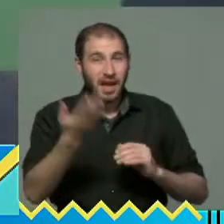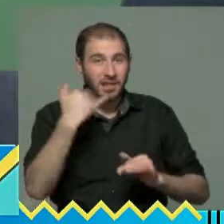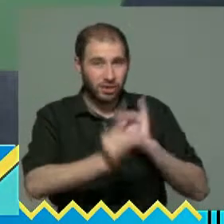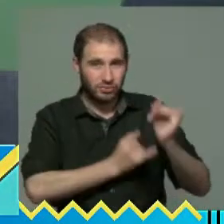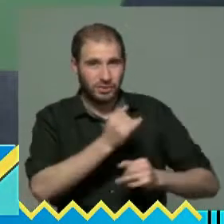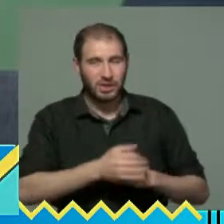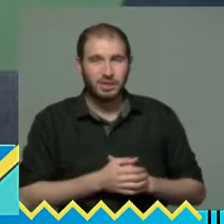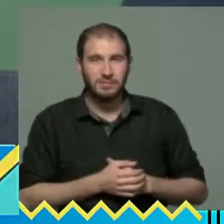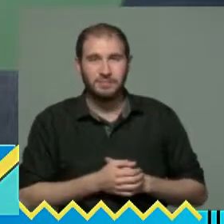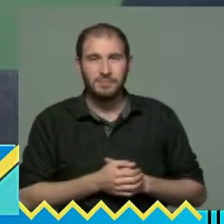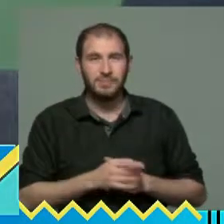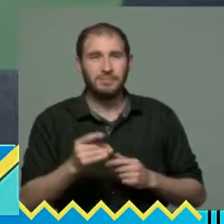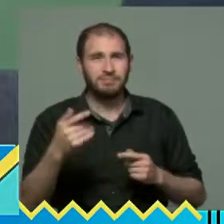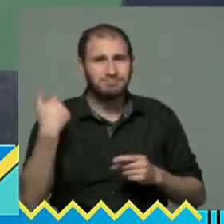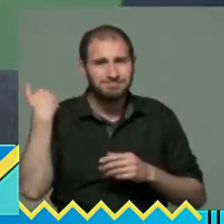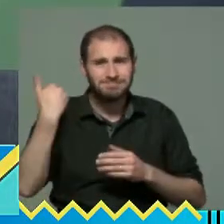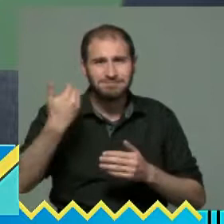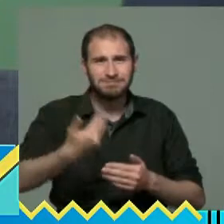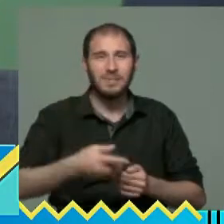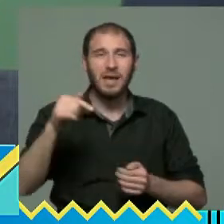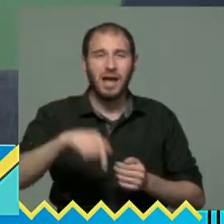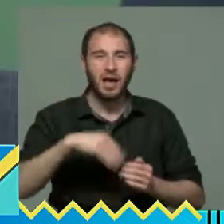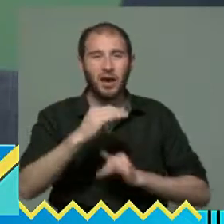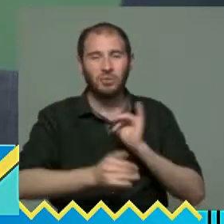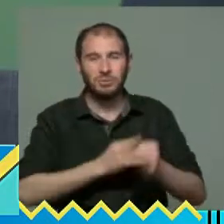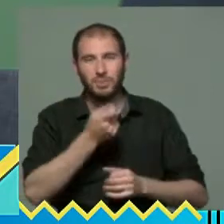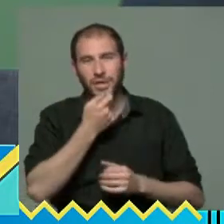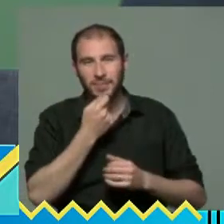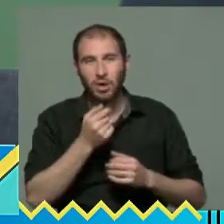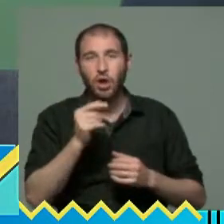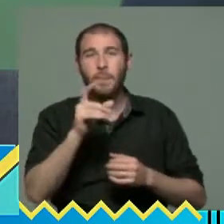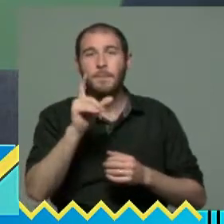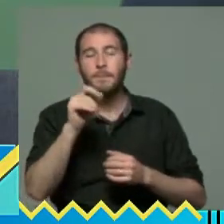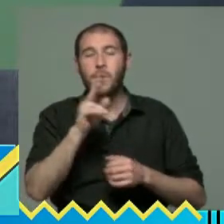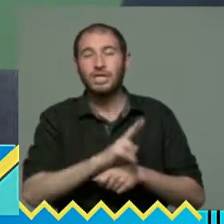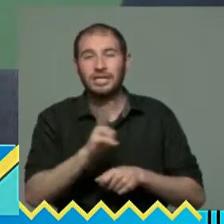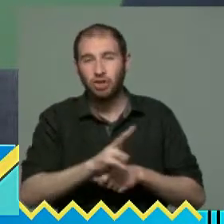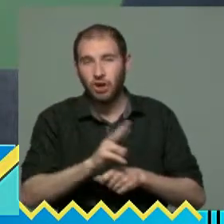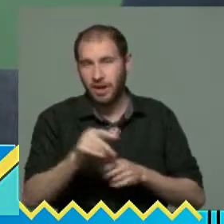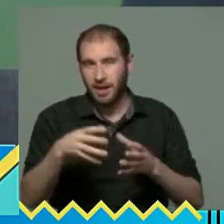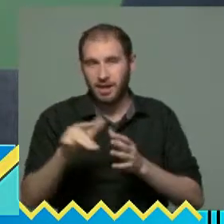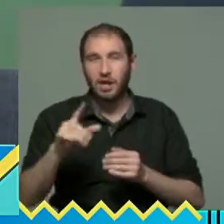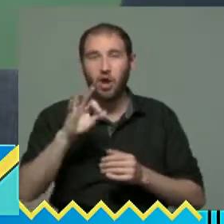vos, que vienen desde hace mucho, porque hoy por hoy podemos llegar a pensar que Protectora también era